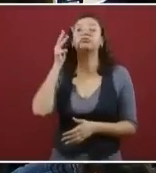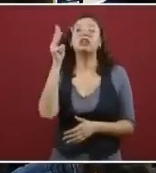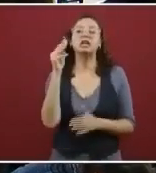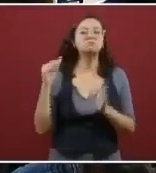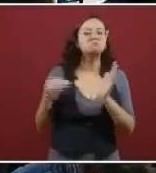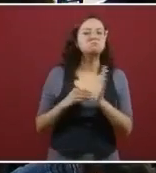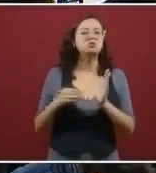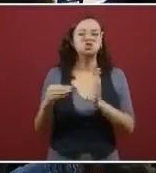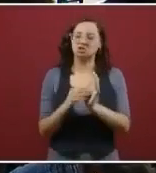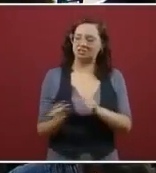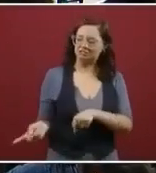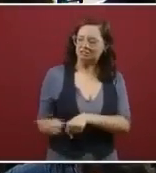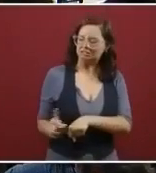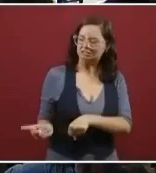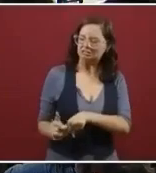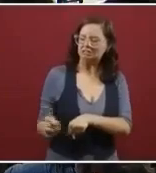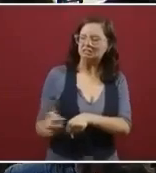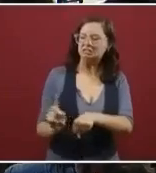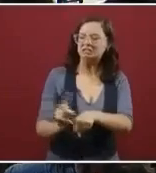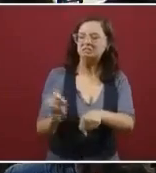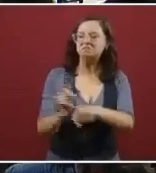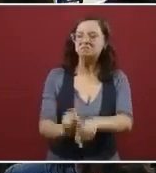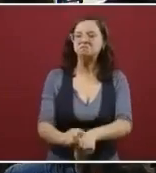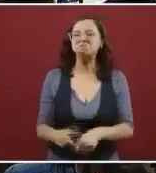3 millones de barriles diarios,